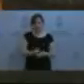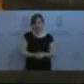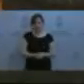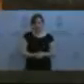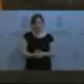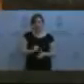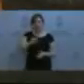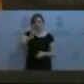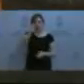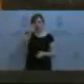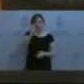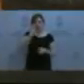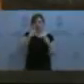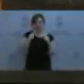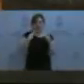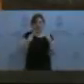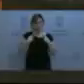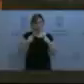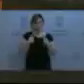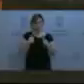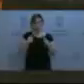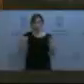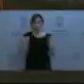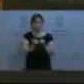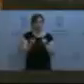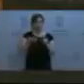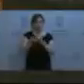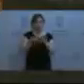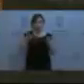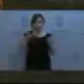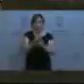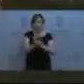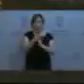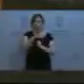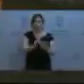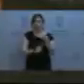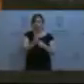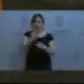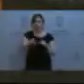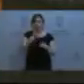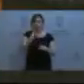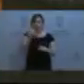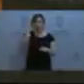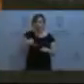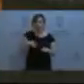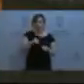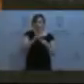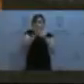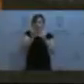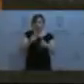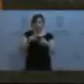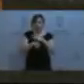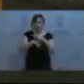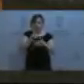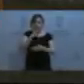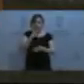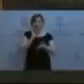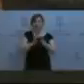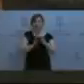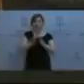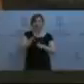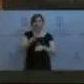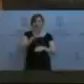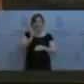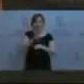primer lugar, señoría, voy a ser breve, porque algunas cosas ya se han dicho. El modelo de gestión para la intervención en la consolidación